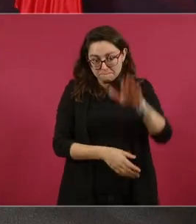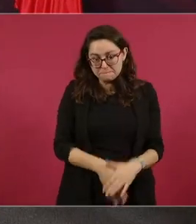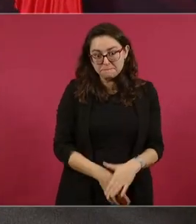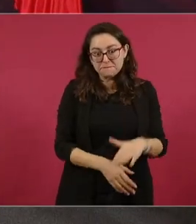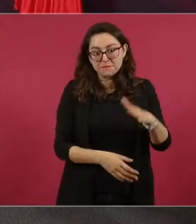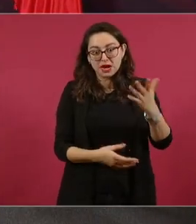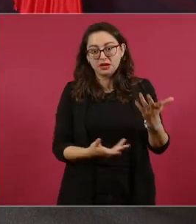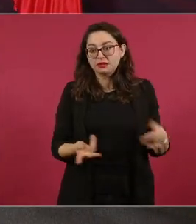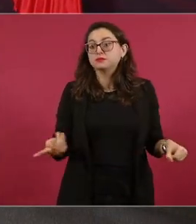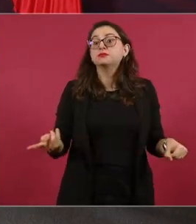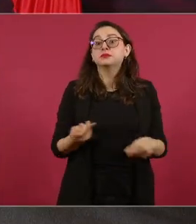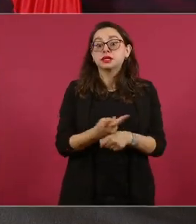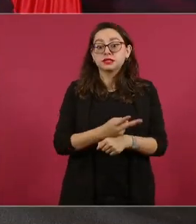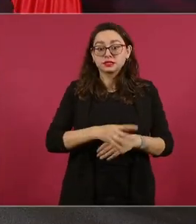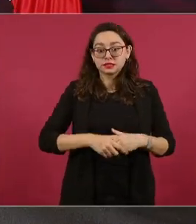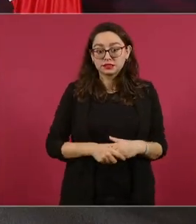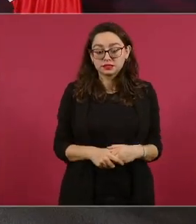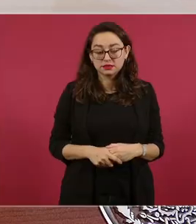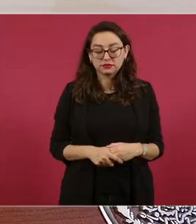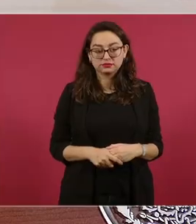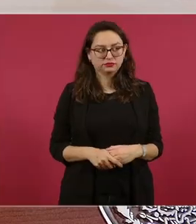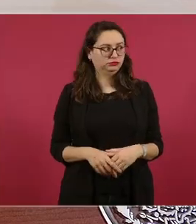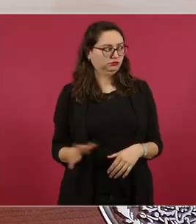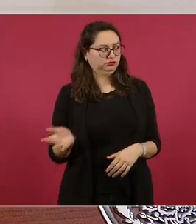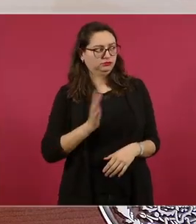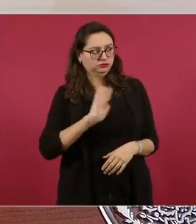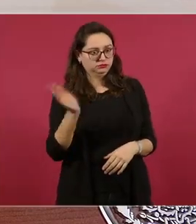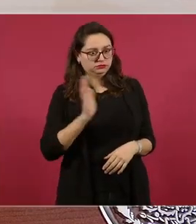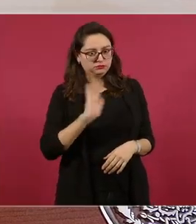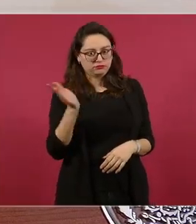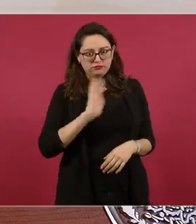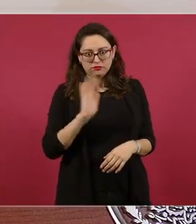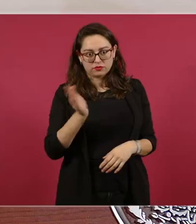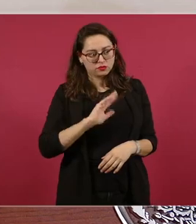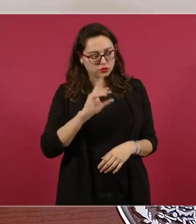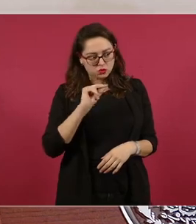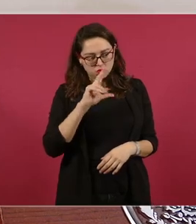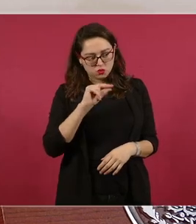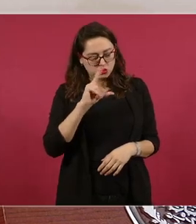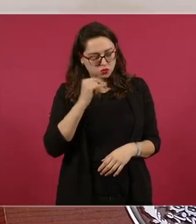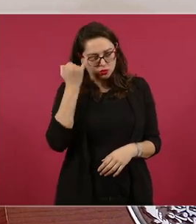Si no aguanta. No, licenciados.